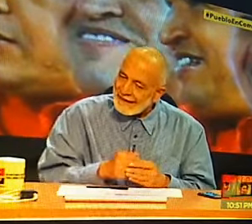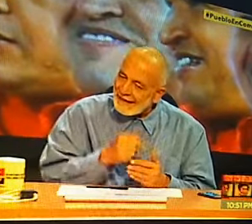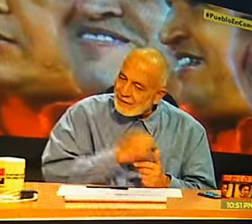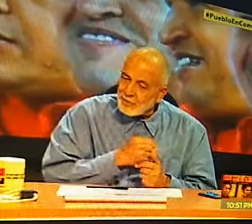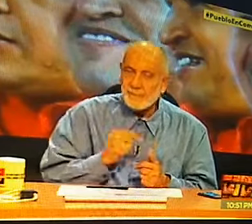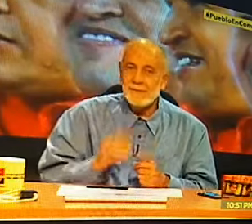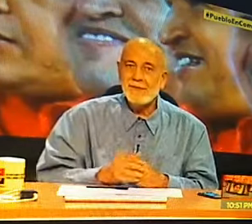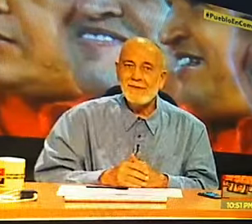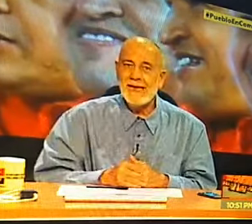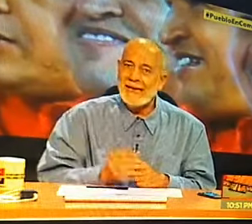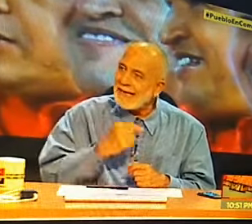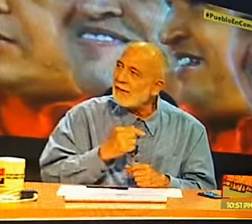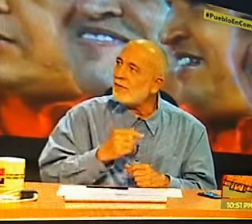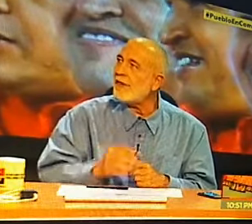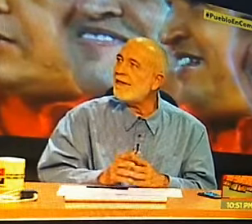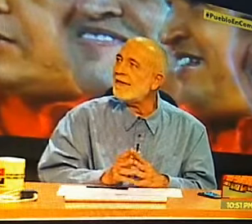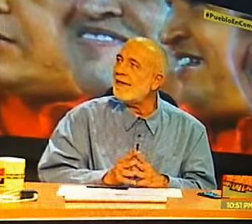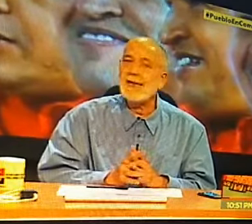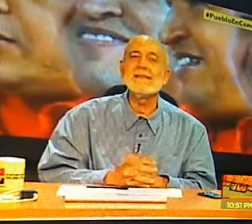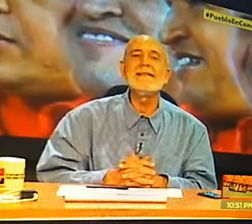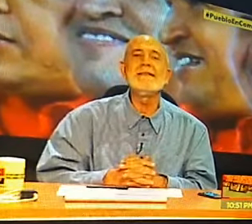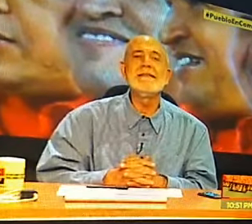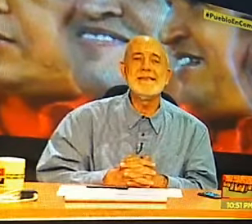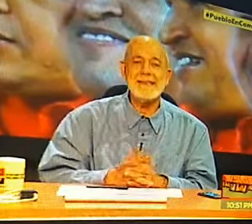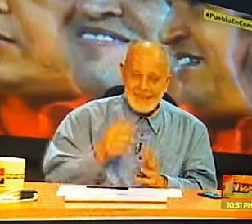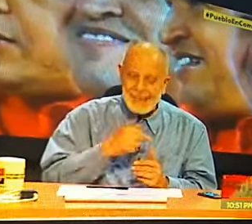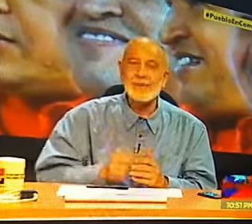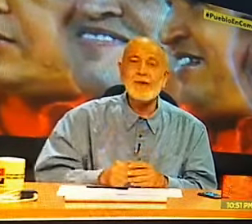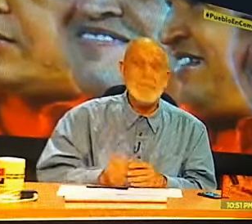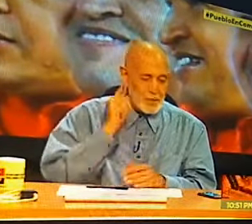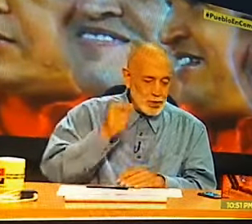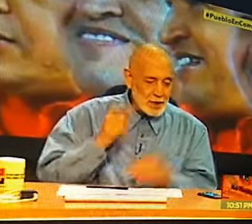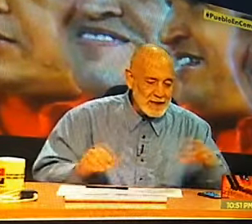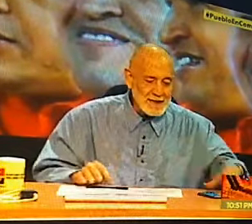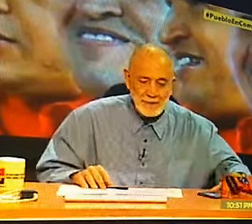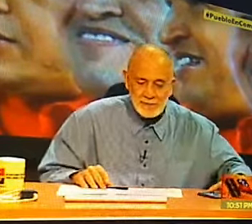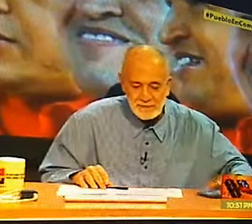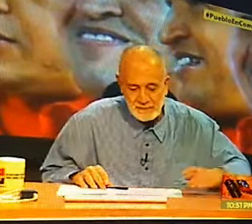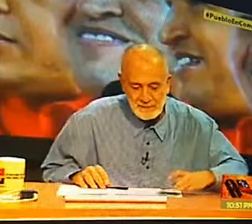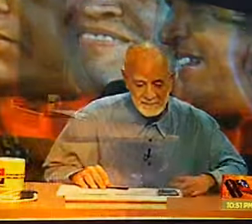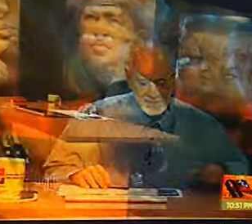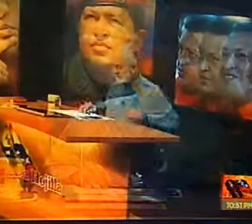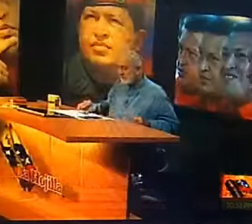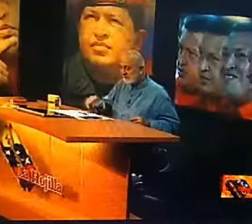aquí adentro, en las ganas que uno tiene de salir adelante. Está aquí adentro. Vamos a un corte y regresamos.